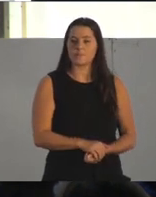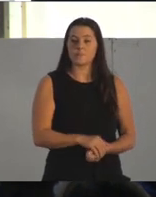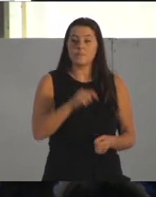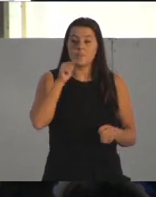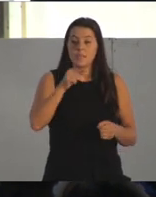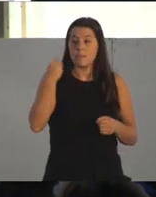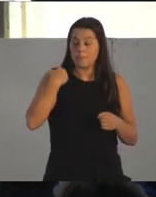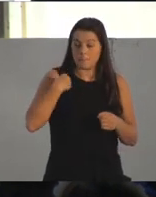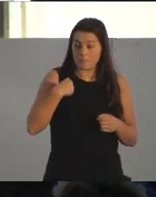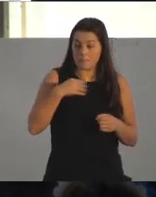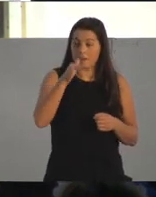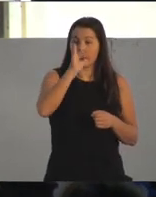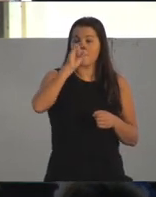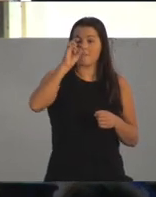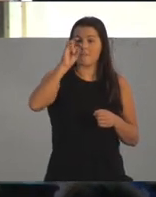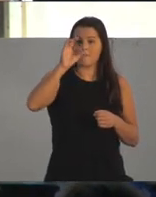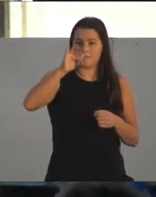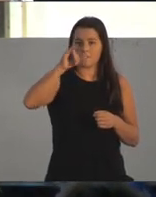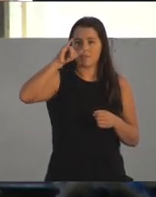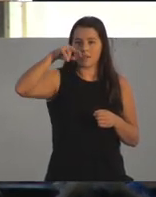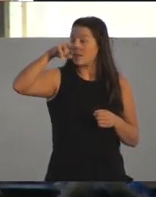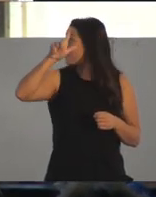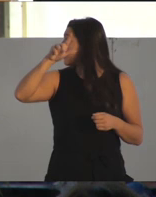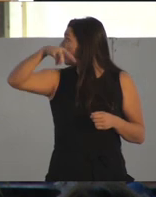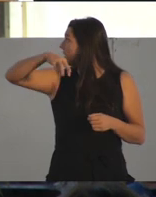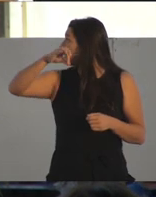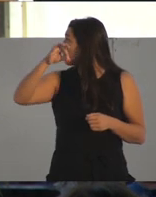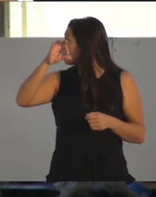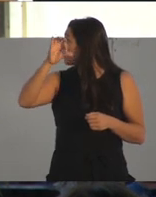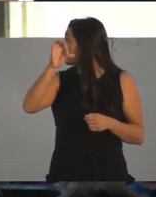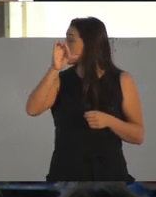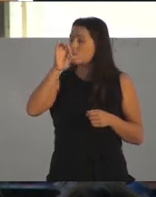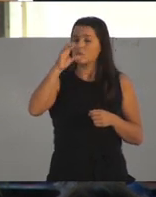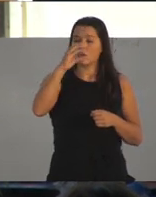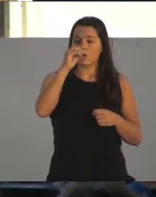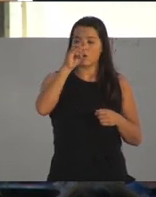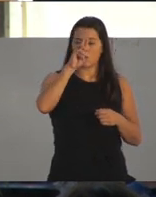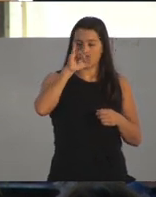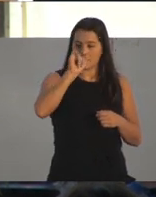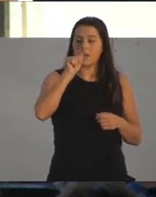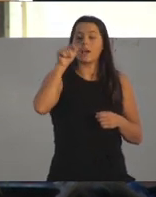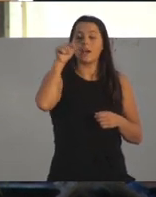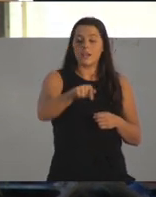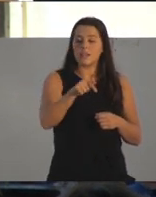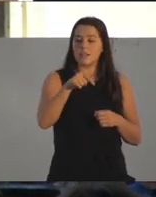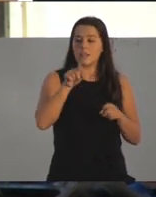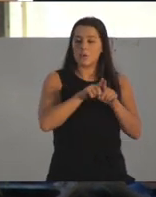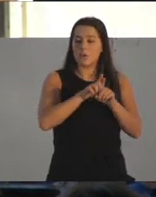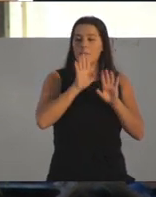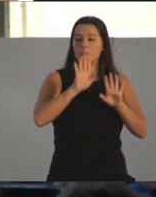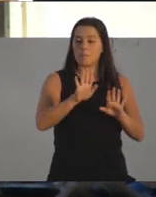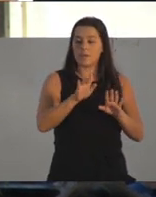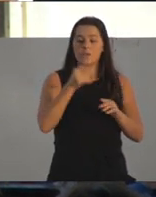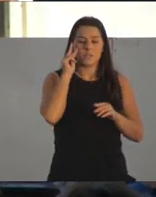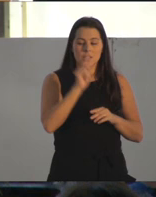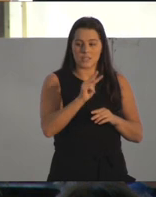pero haciendo una radiografía. Hace una radiografía continua, como si fuese una película, y mientras vamos dando de comer a la persona en distintas